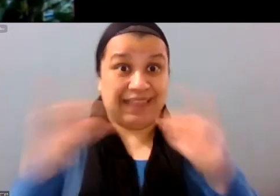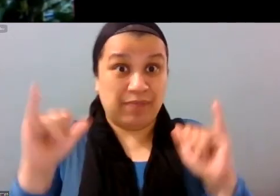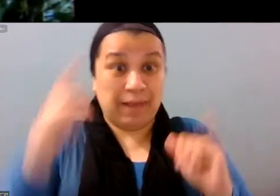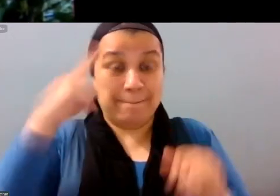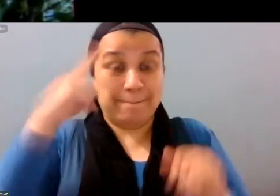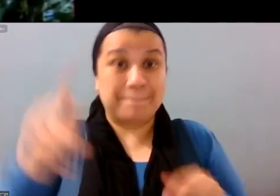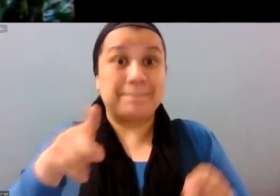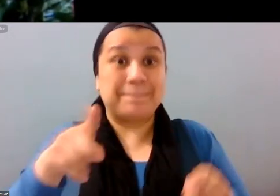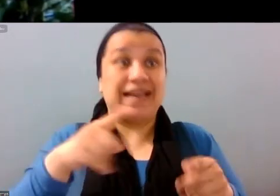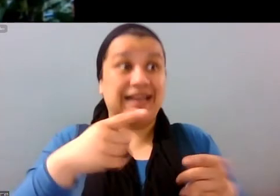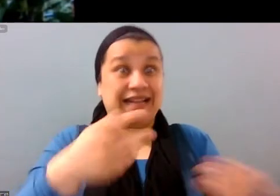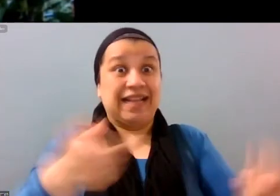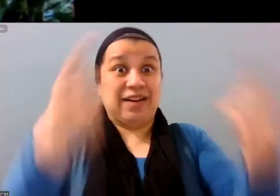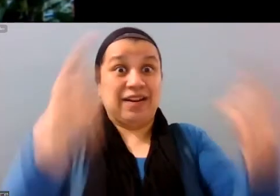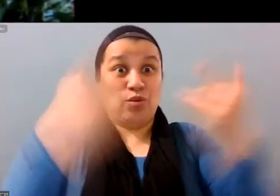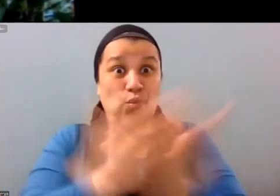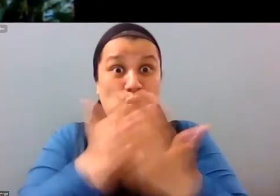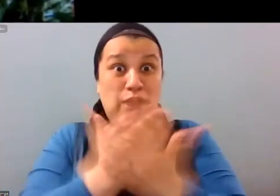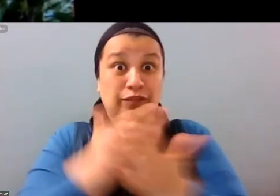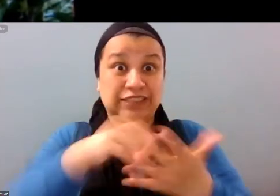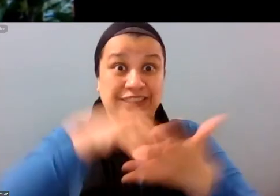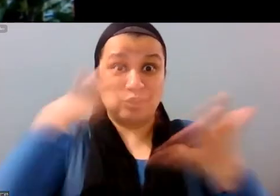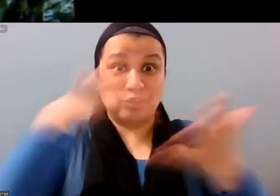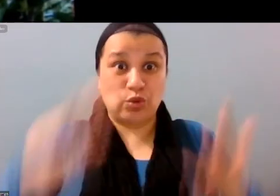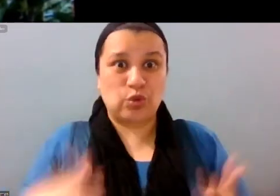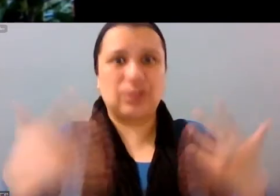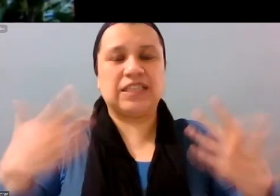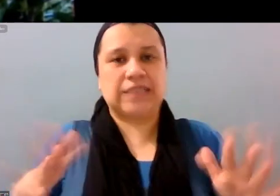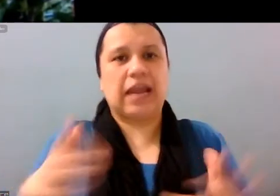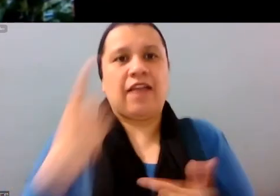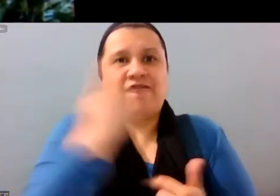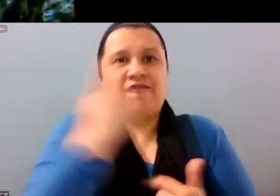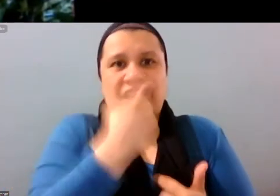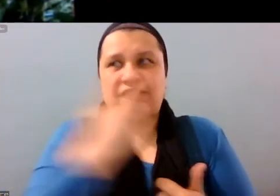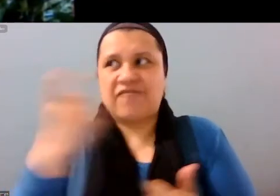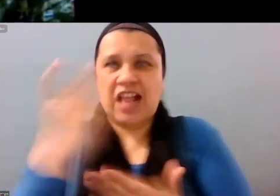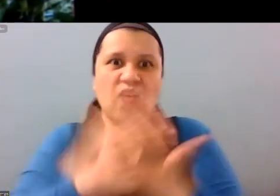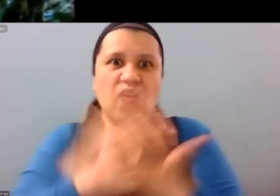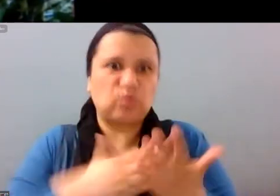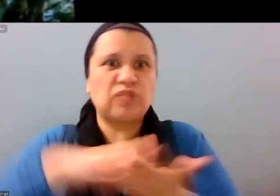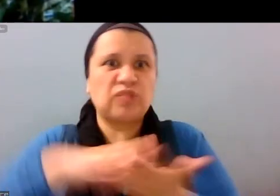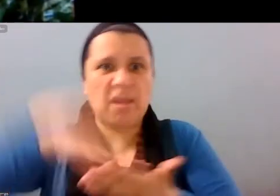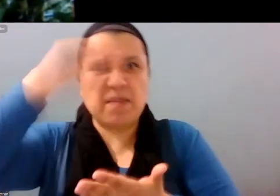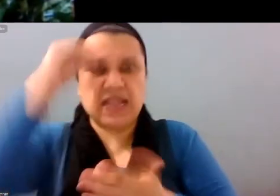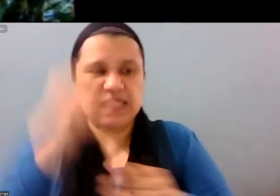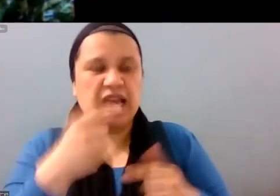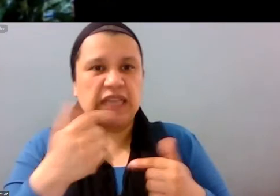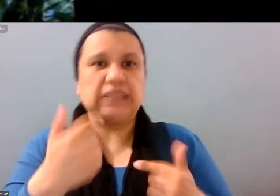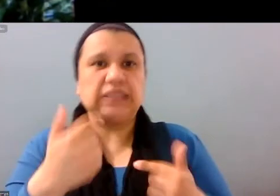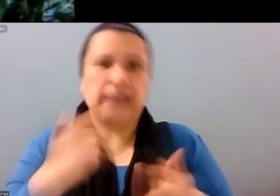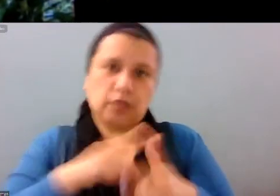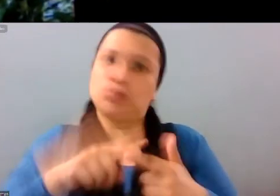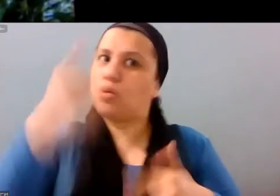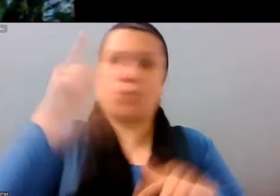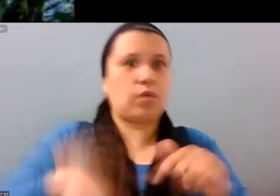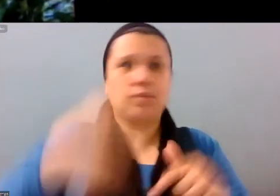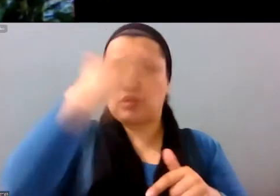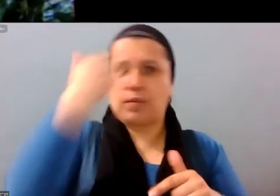egresa este año que viene con algunas en su proceso de aprendizaje creo que eso tampoco lo podemos olvidar en el 2021